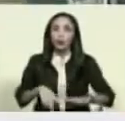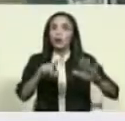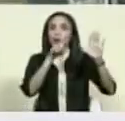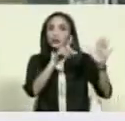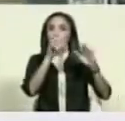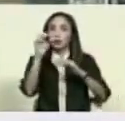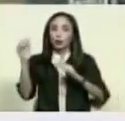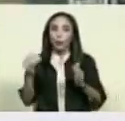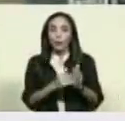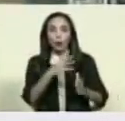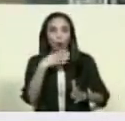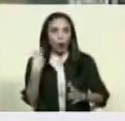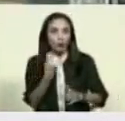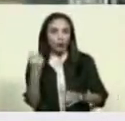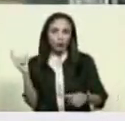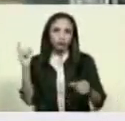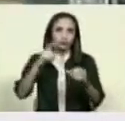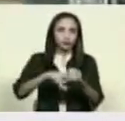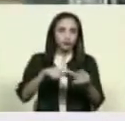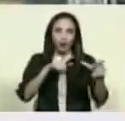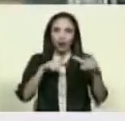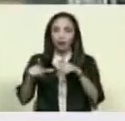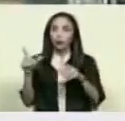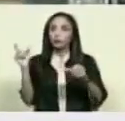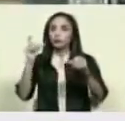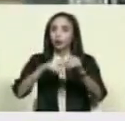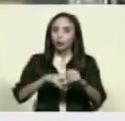600.000 jóvenes incluidos.